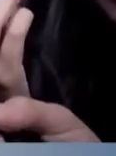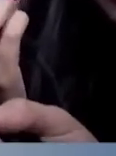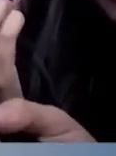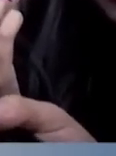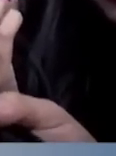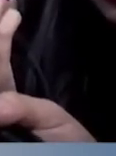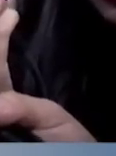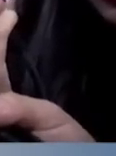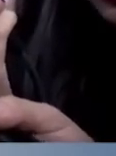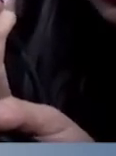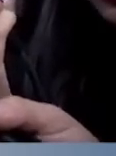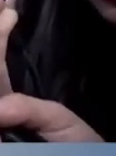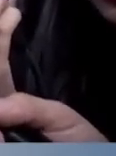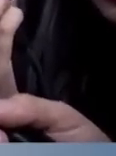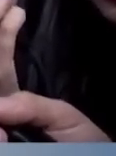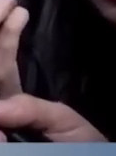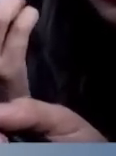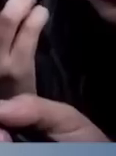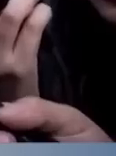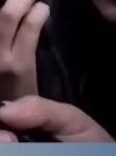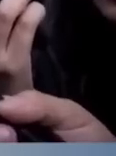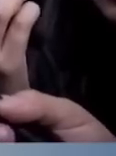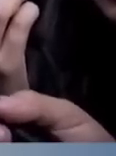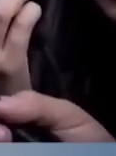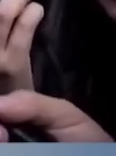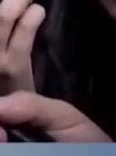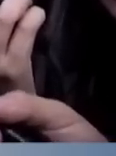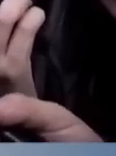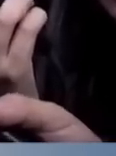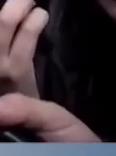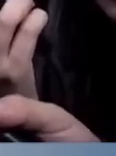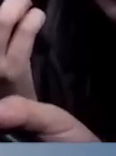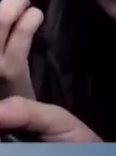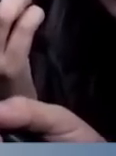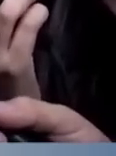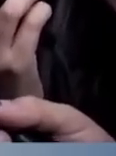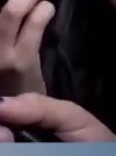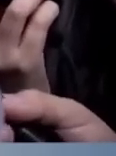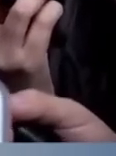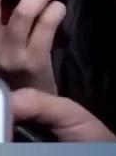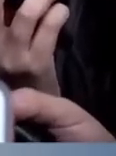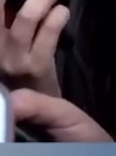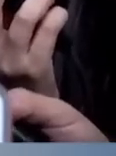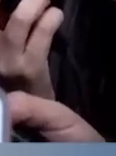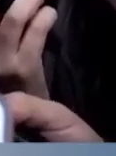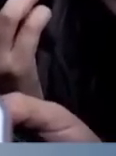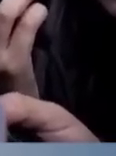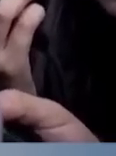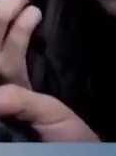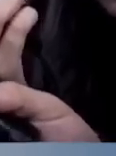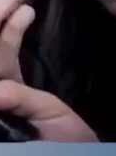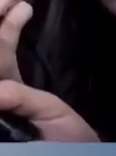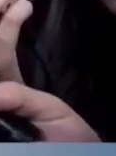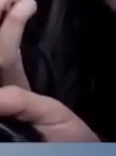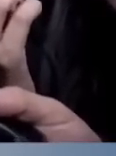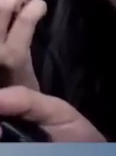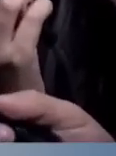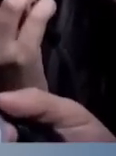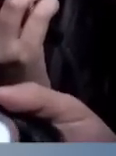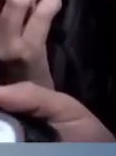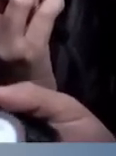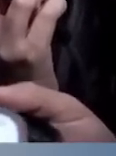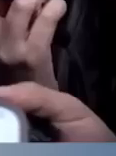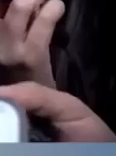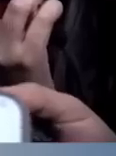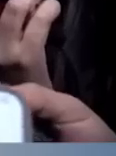países del mundo ese es el sentido del reconocimiento que se le hizo en oposición como ya lo mencionábamos se levantaron críticas